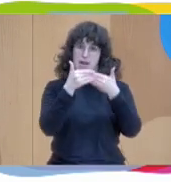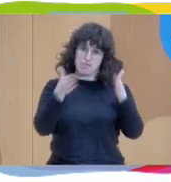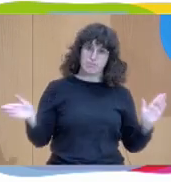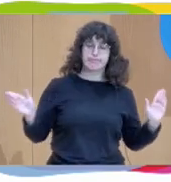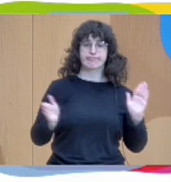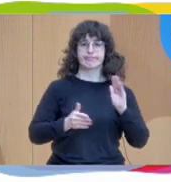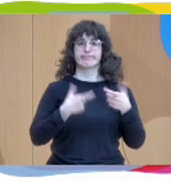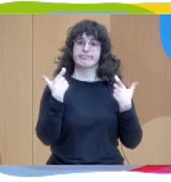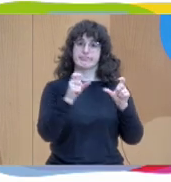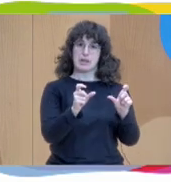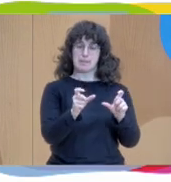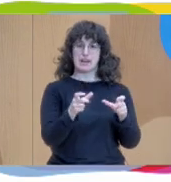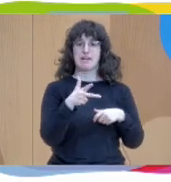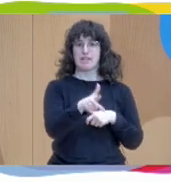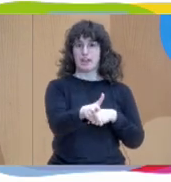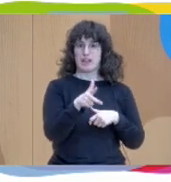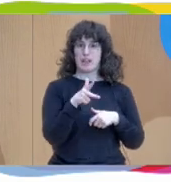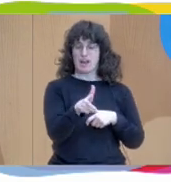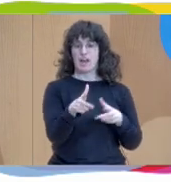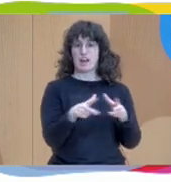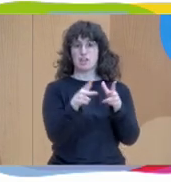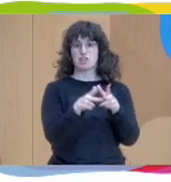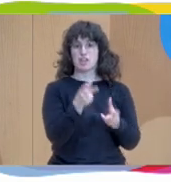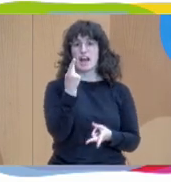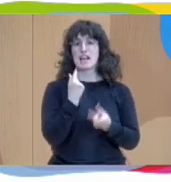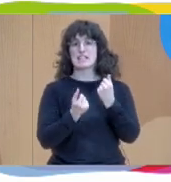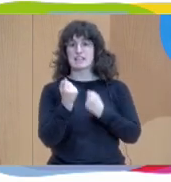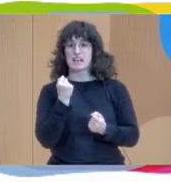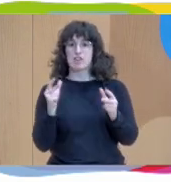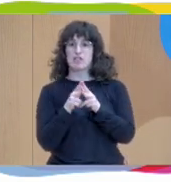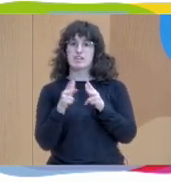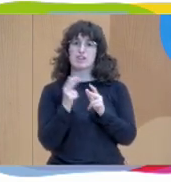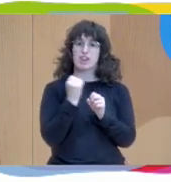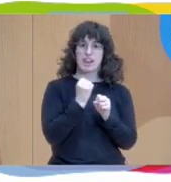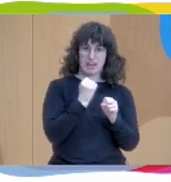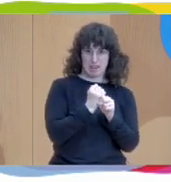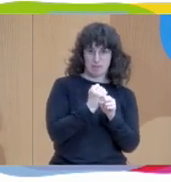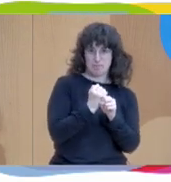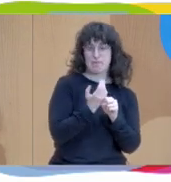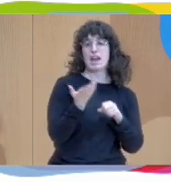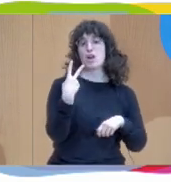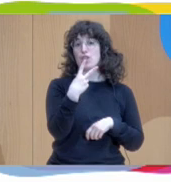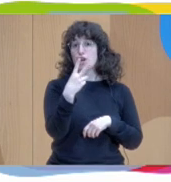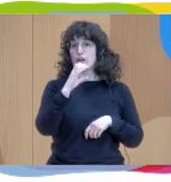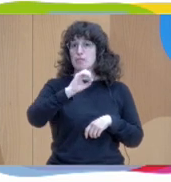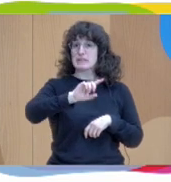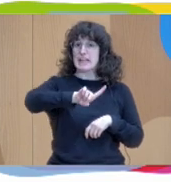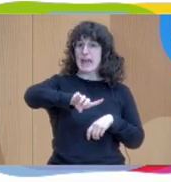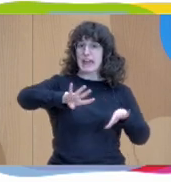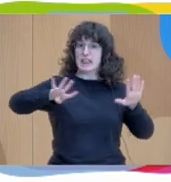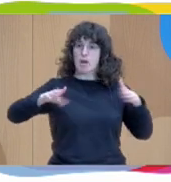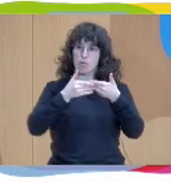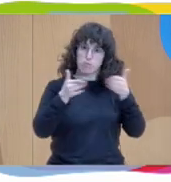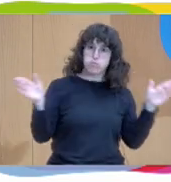departamento de derechos sociales economía social y empleo empezamos a primeros de 2019 nada